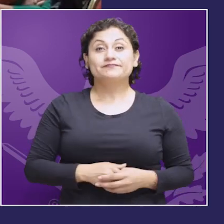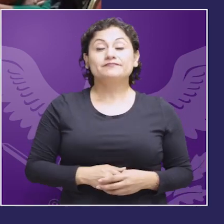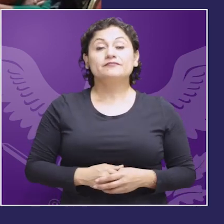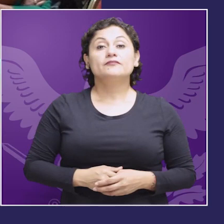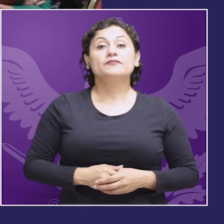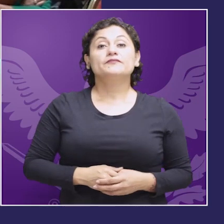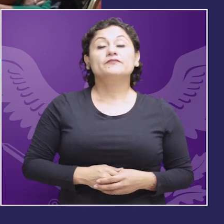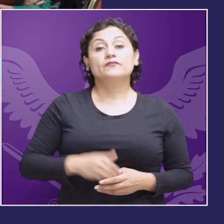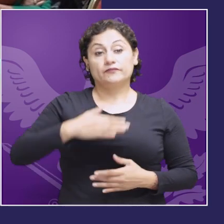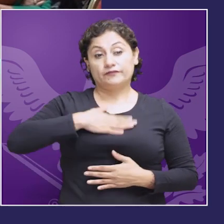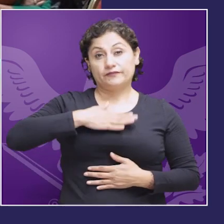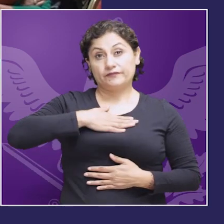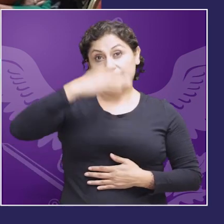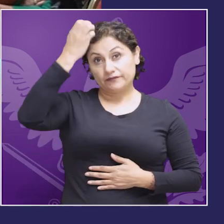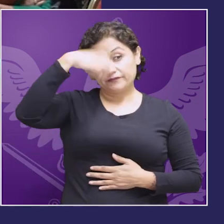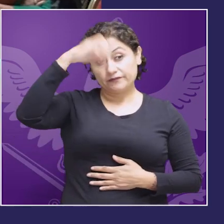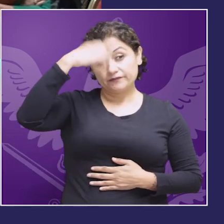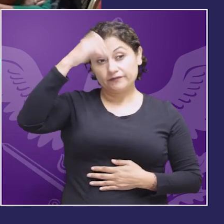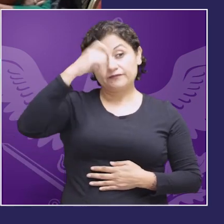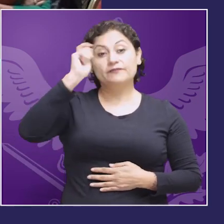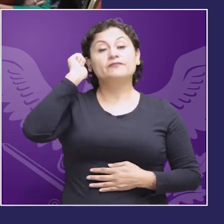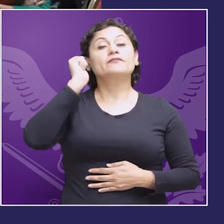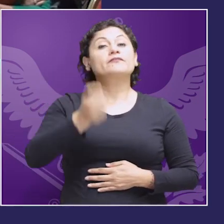la actualización del protocolo para juzgar con